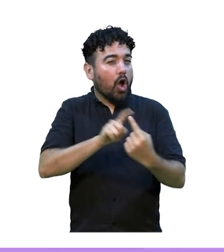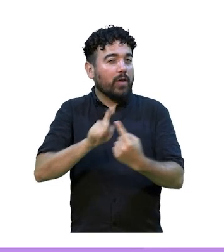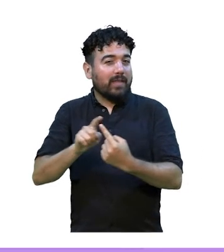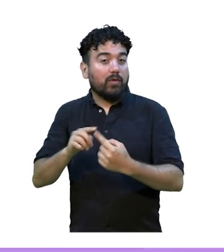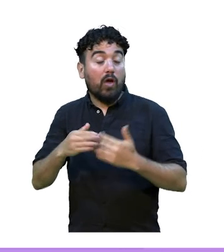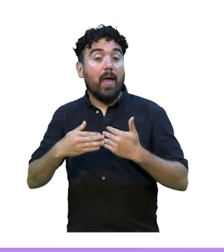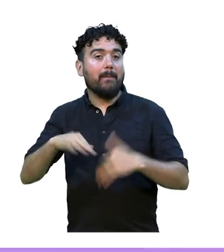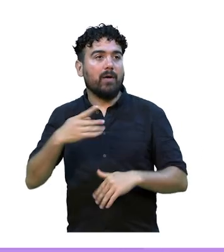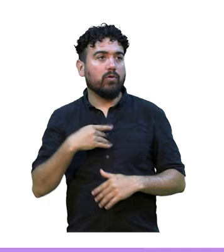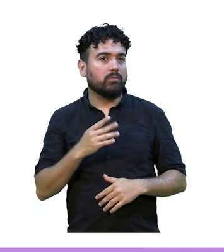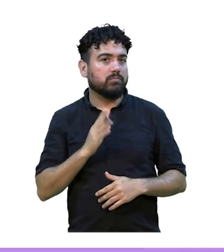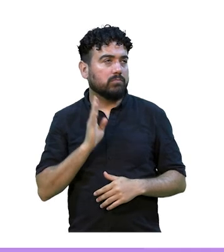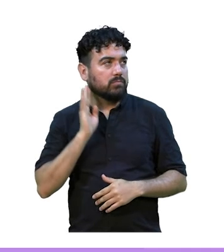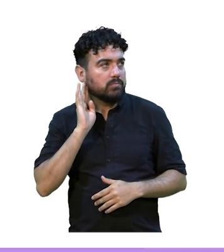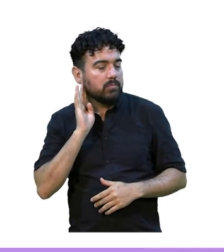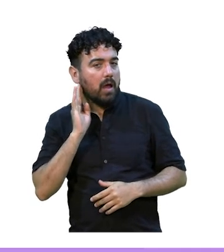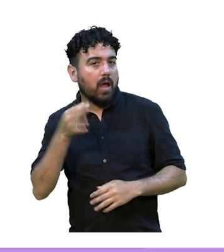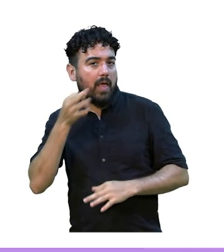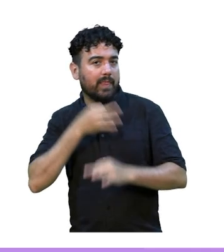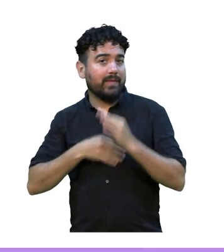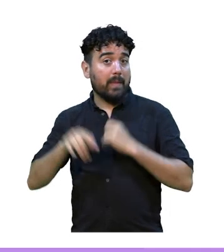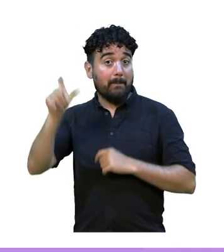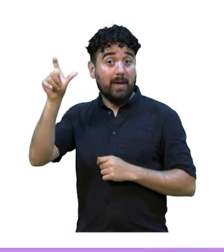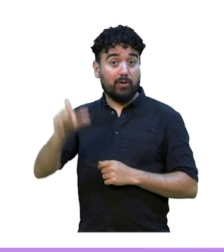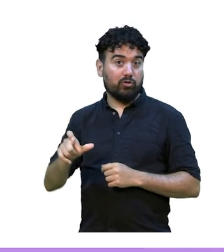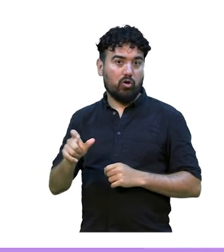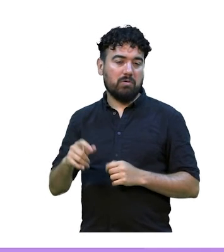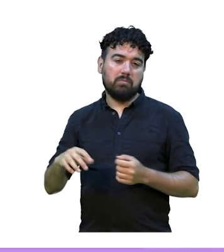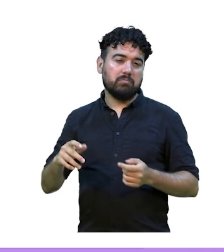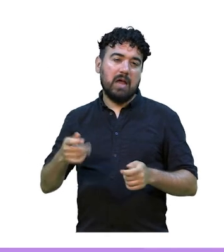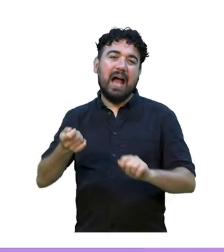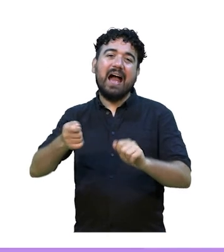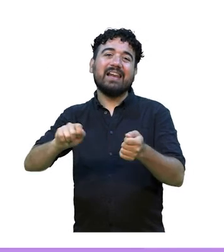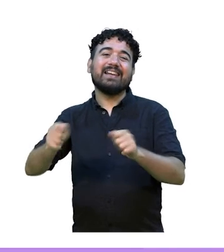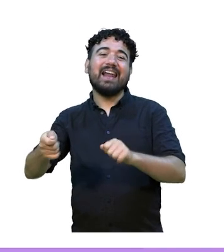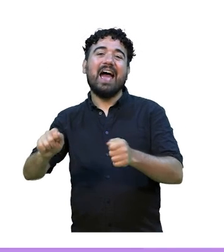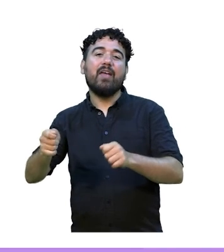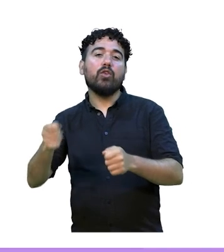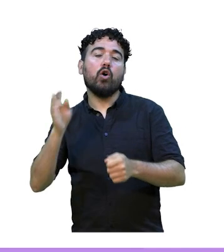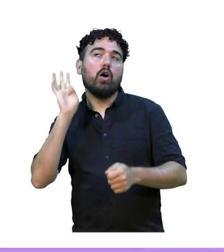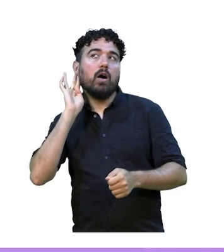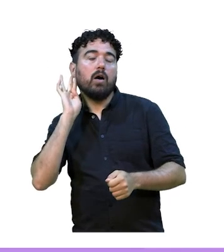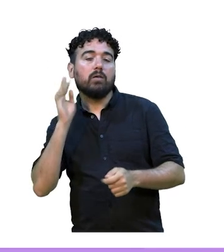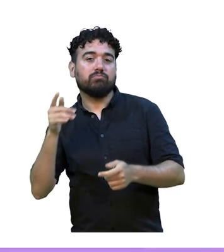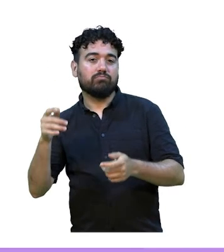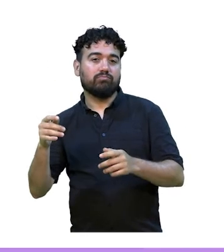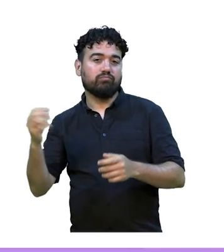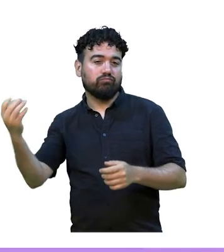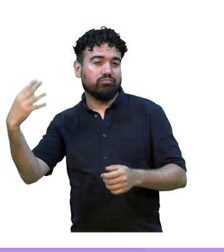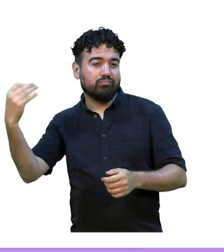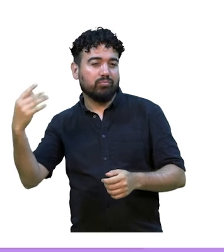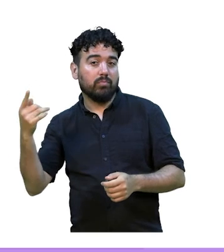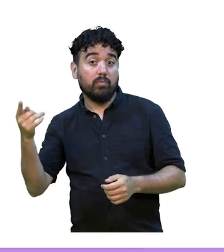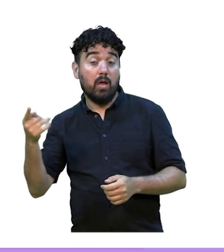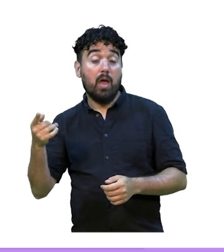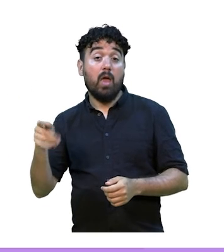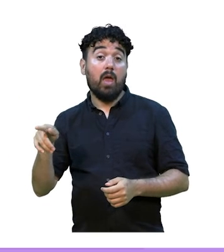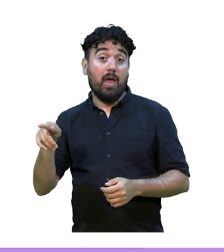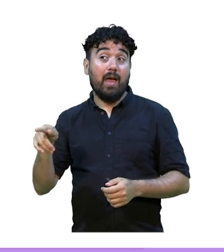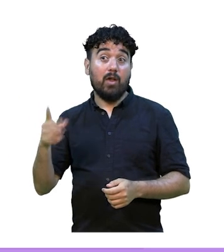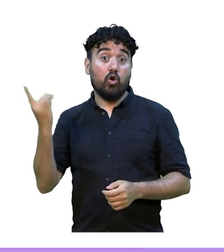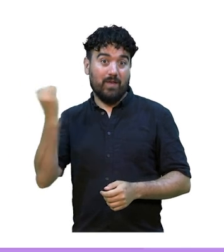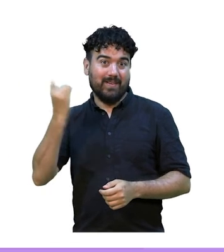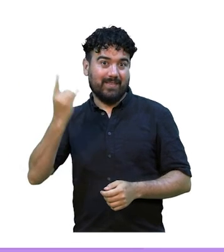trabajo, tengo contacto y además escuché casualmente a una persona X en una radio X de otra universidad